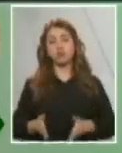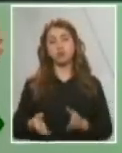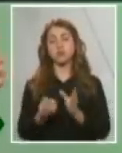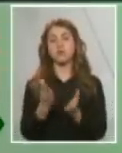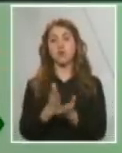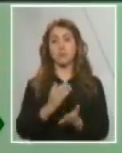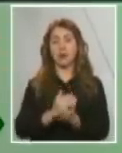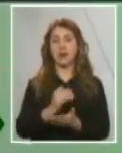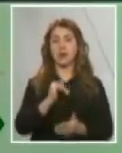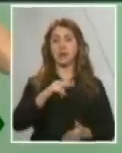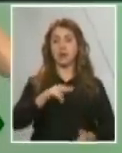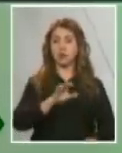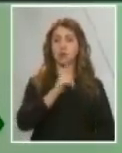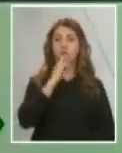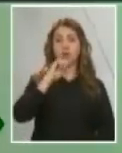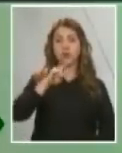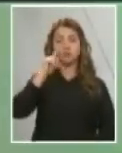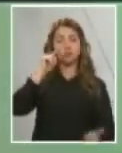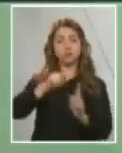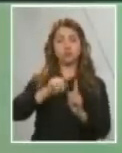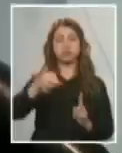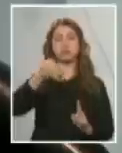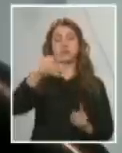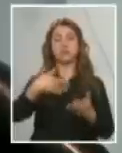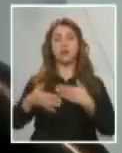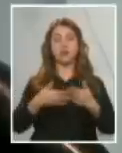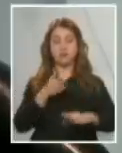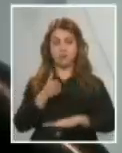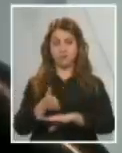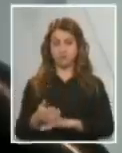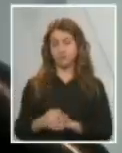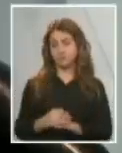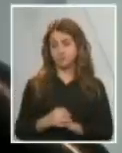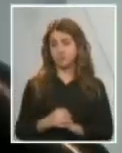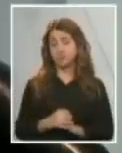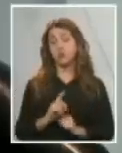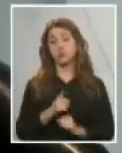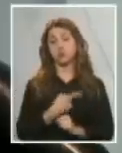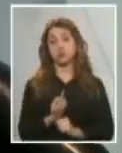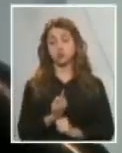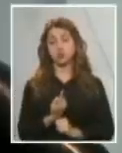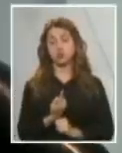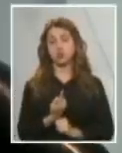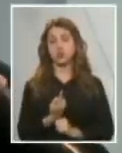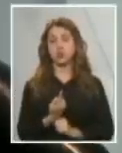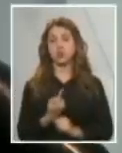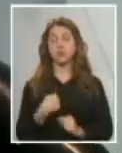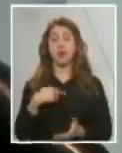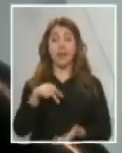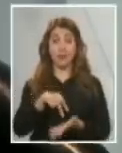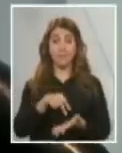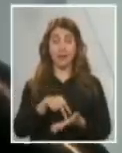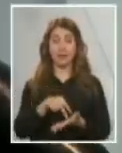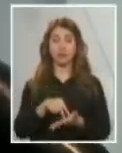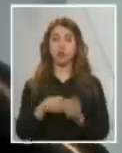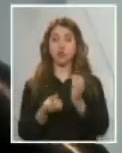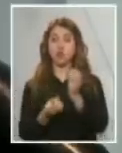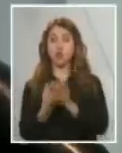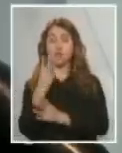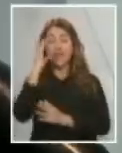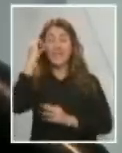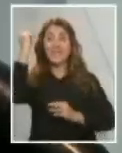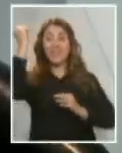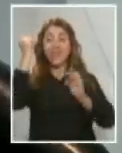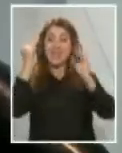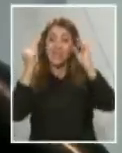planes de la Innovatón? ¿Para dónde quieren expandir esto? Bueno, nosotros estamos esperando que lleguen nuevas